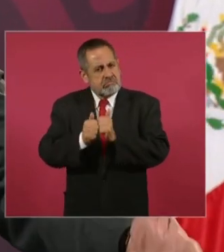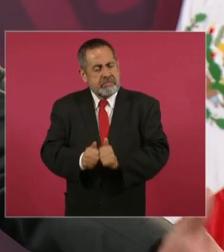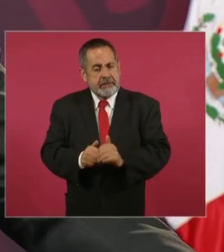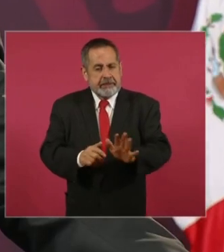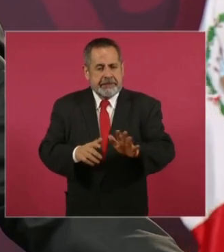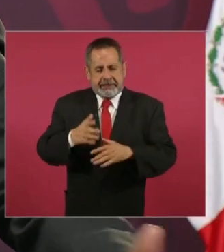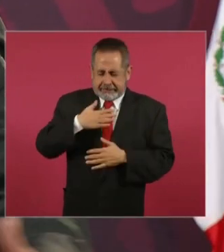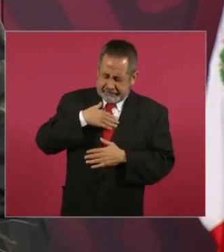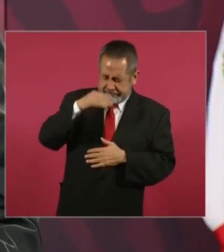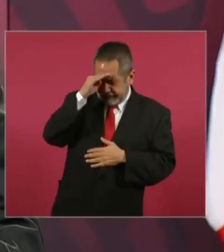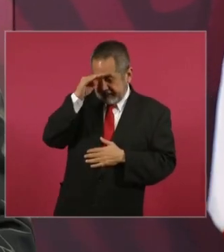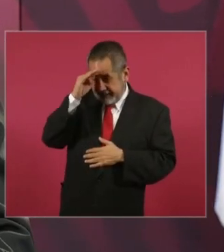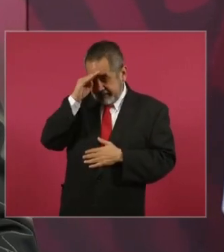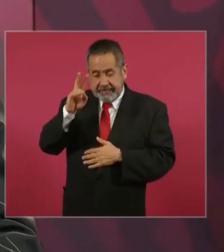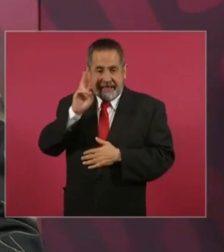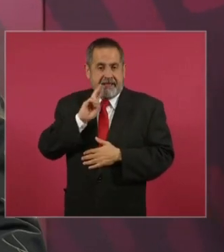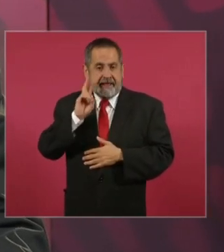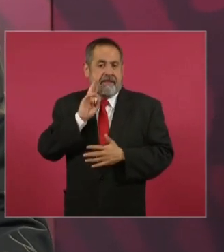estamos pensando, pues,